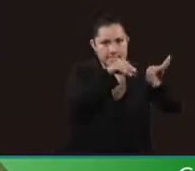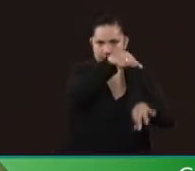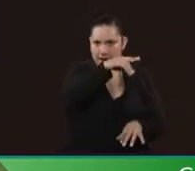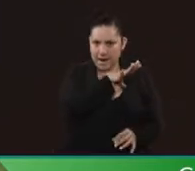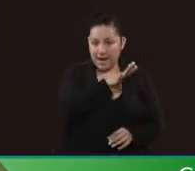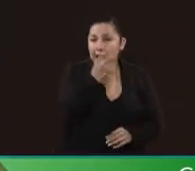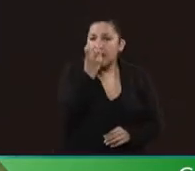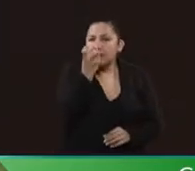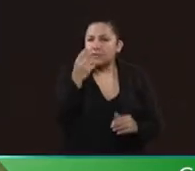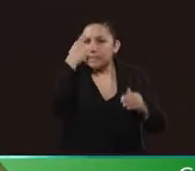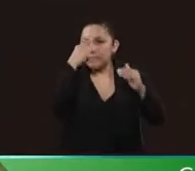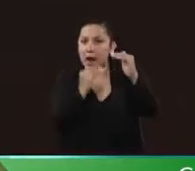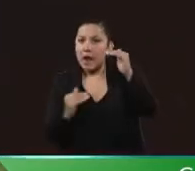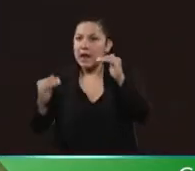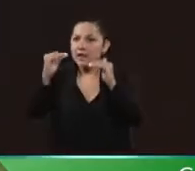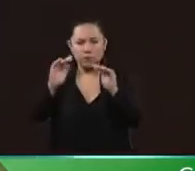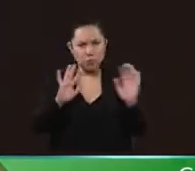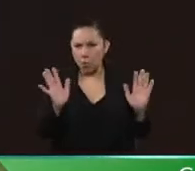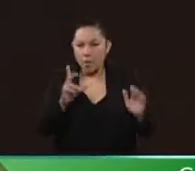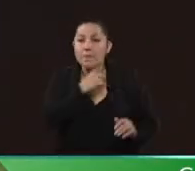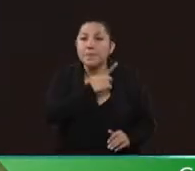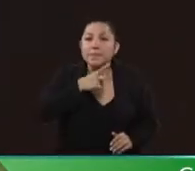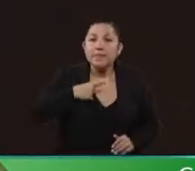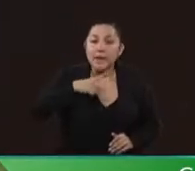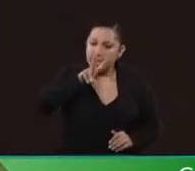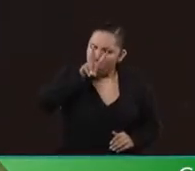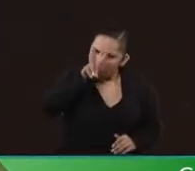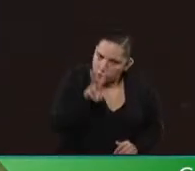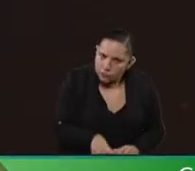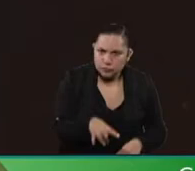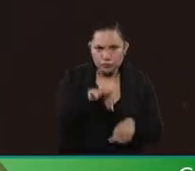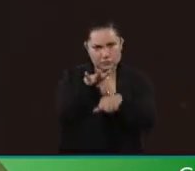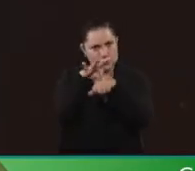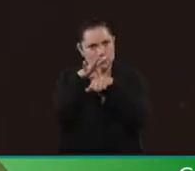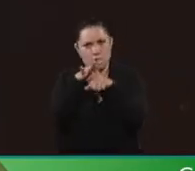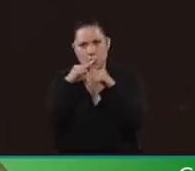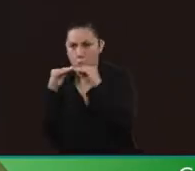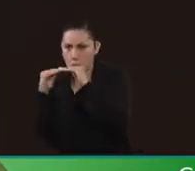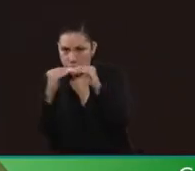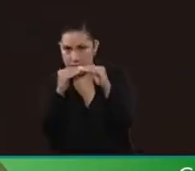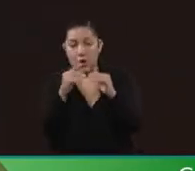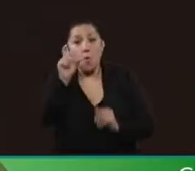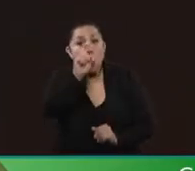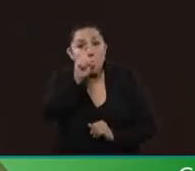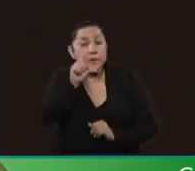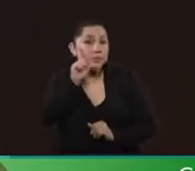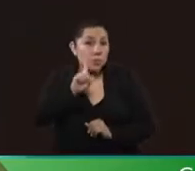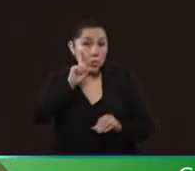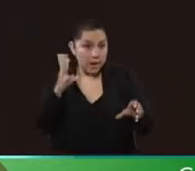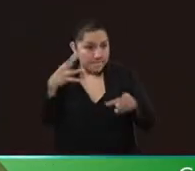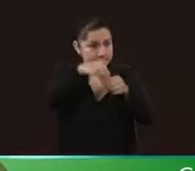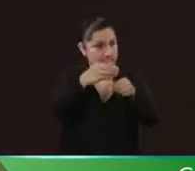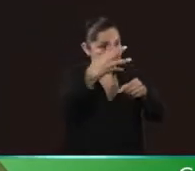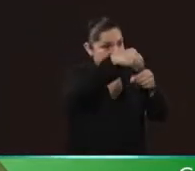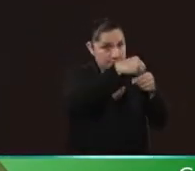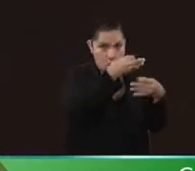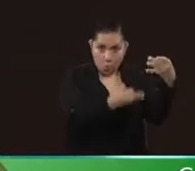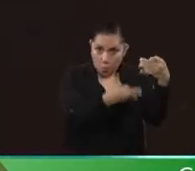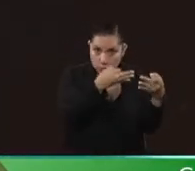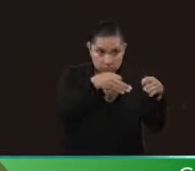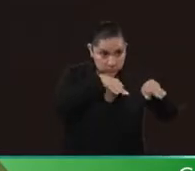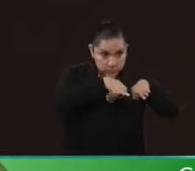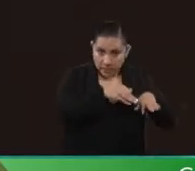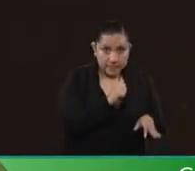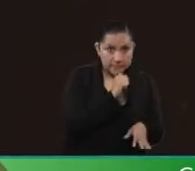sustantiva porque cuando las mujeres no estamos presentes en la administración de Justicia se pierde una visión integral de los problemas